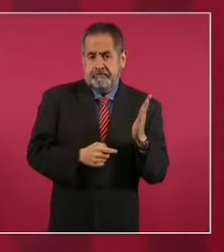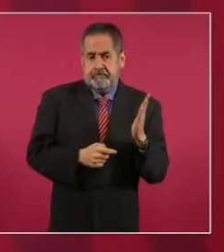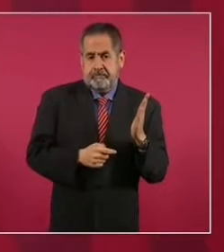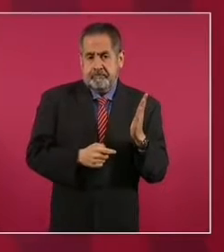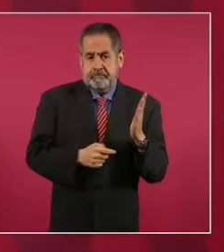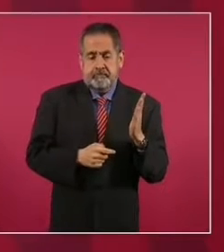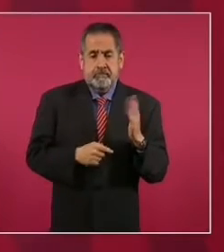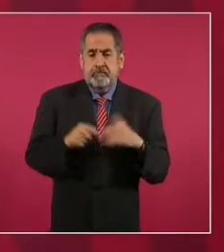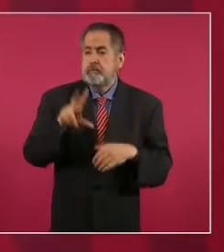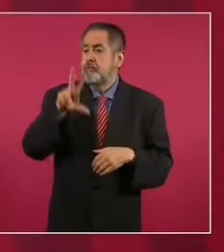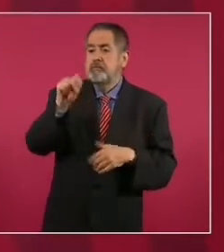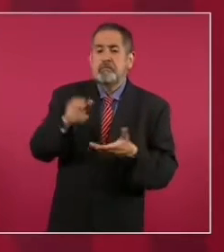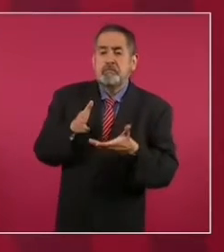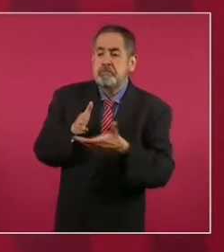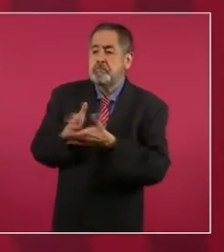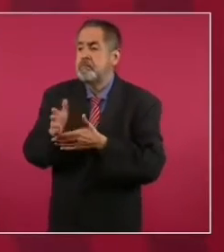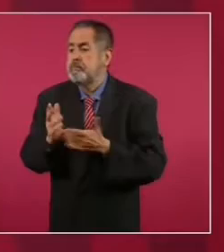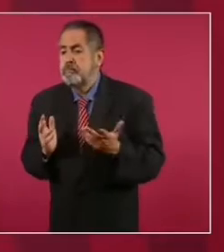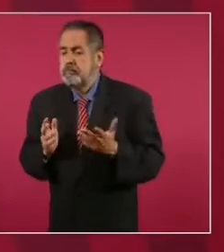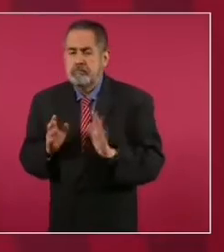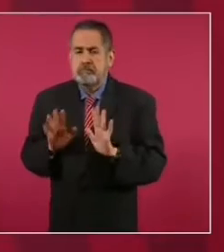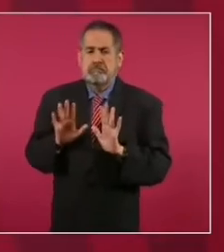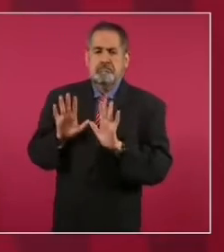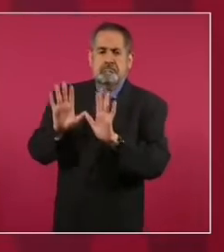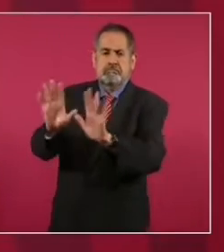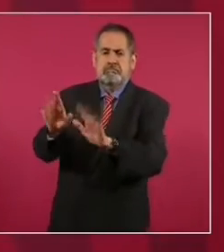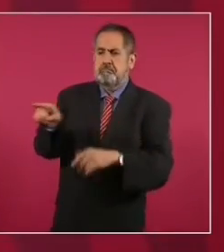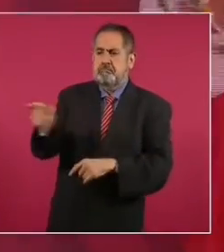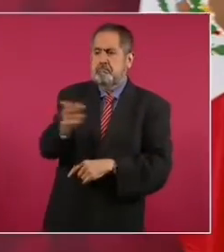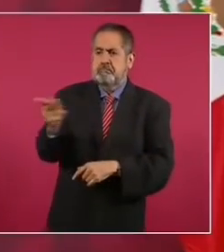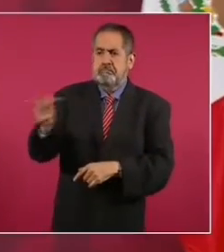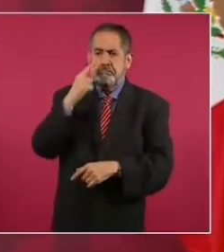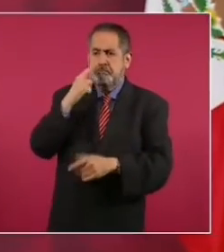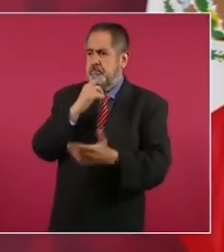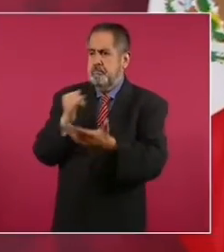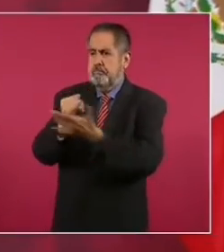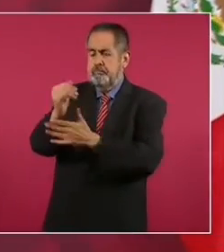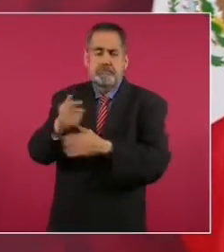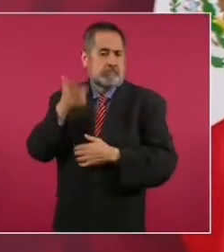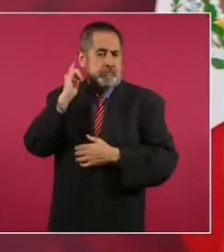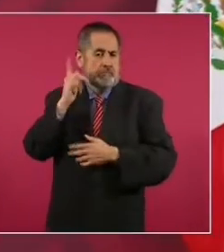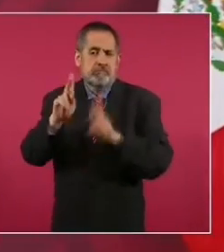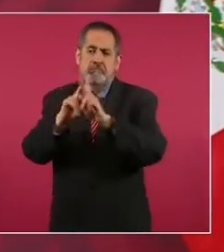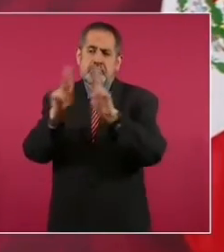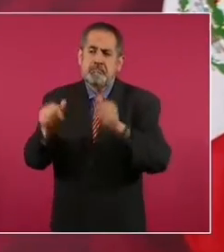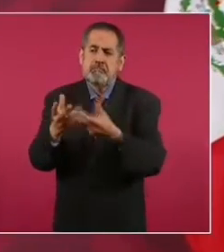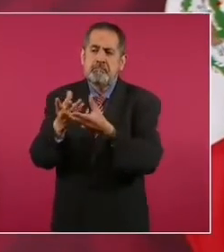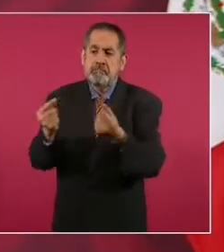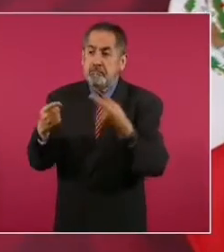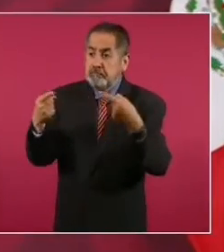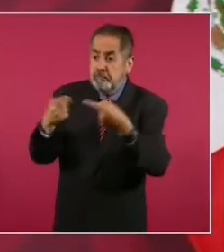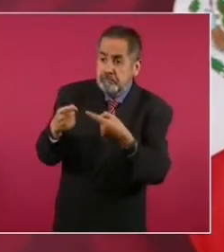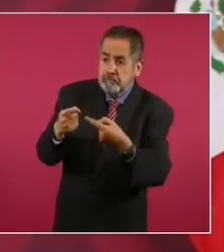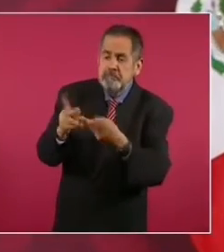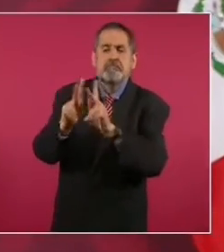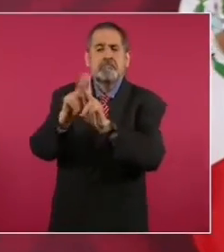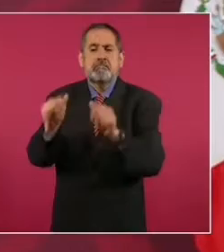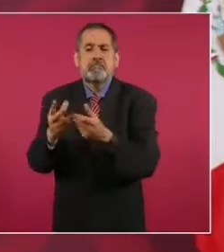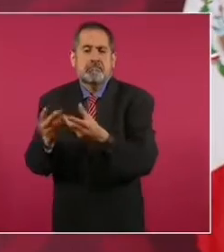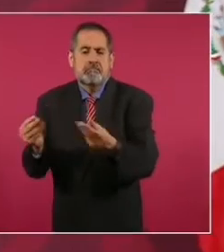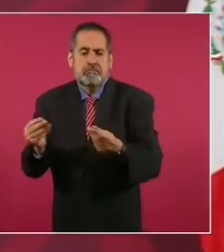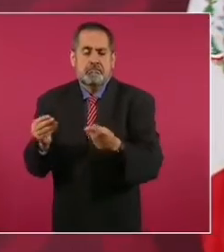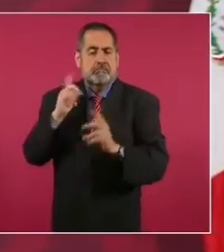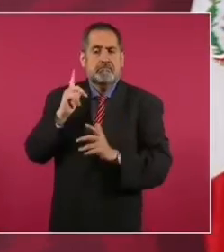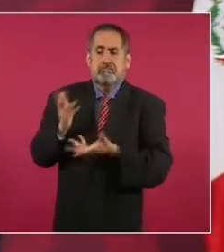el principio de no intervención y de autodeterminación de los pueblos y de la solución pacífica de las controversias.